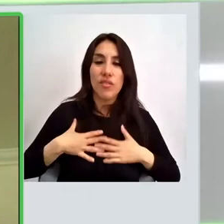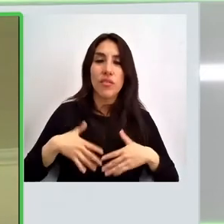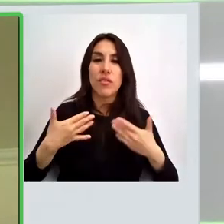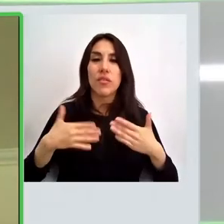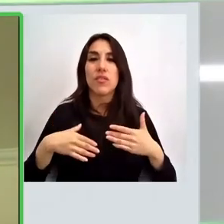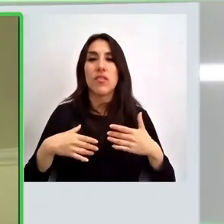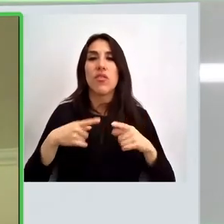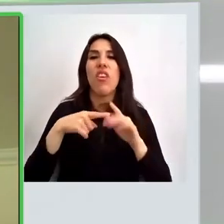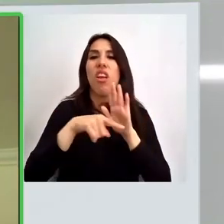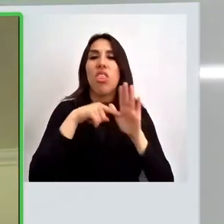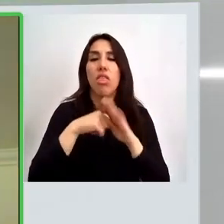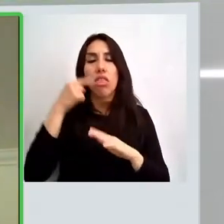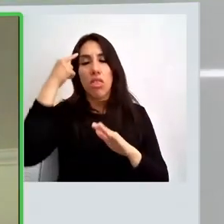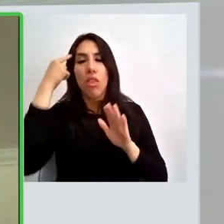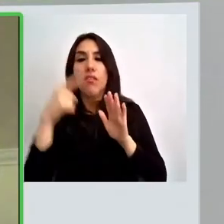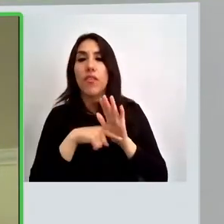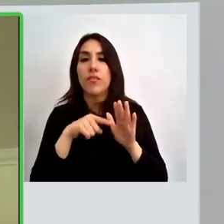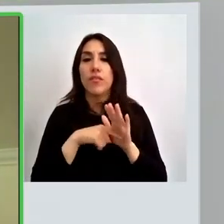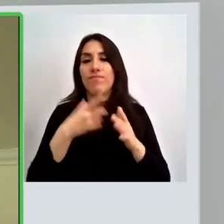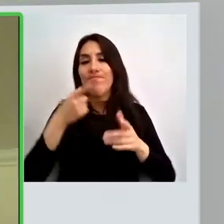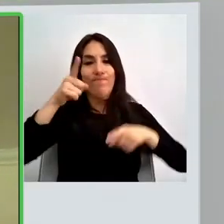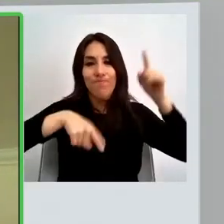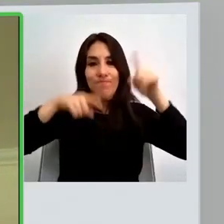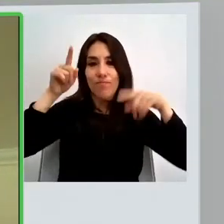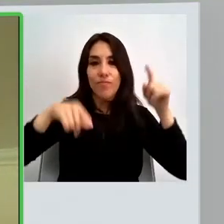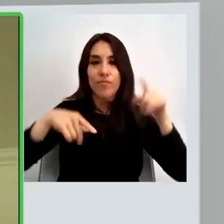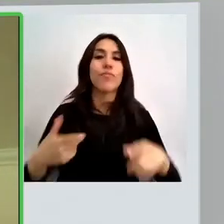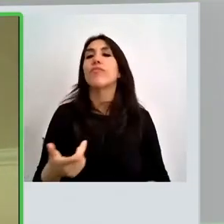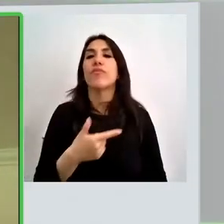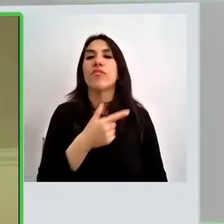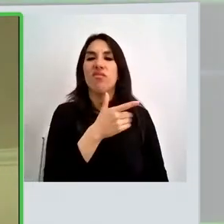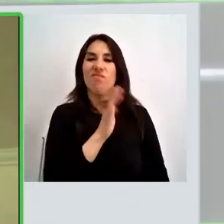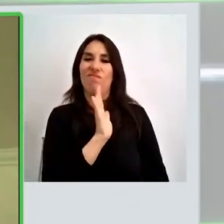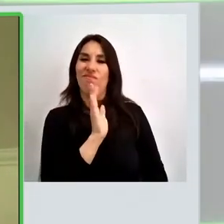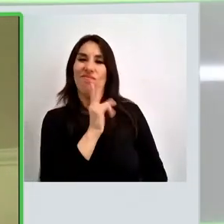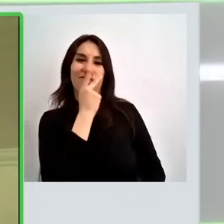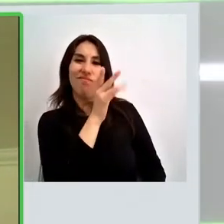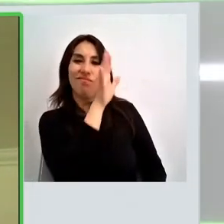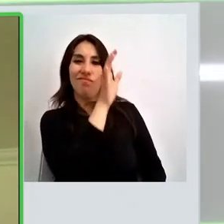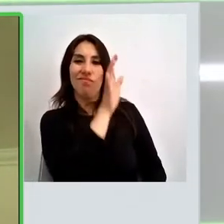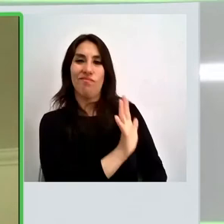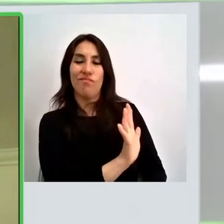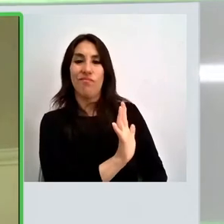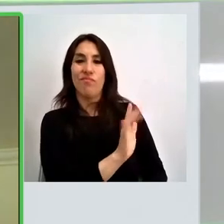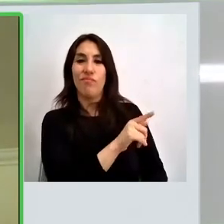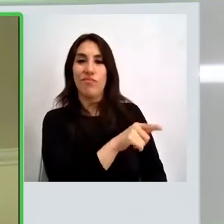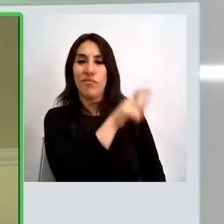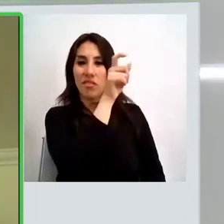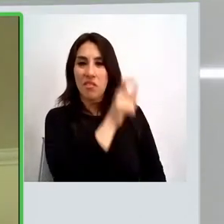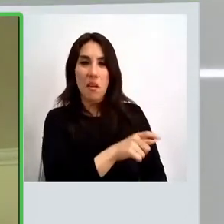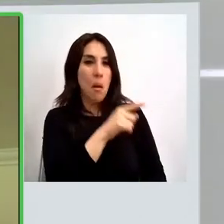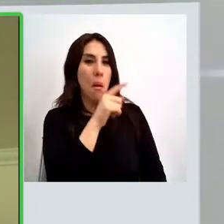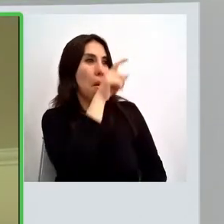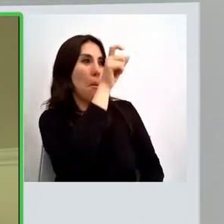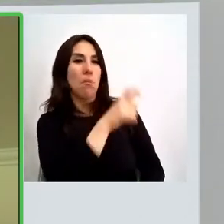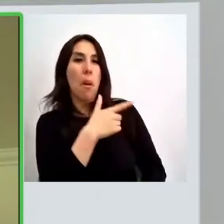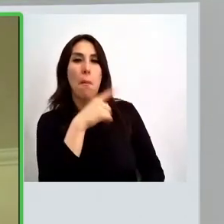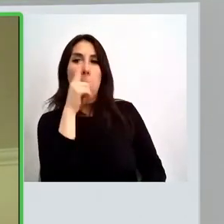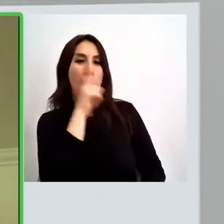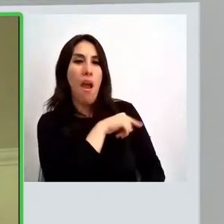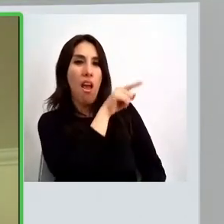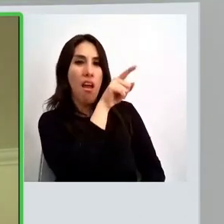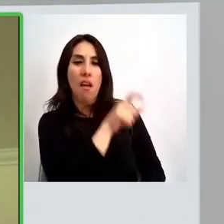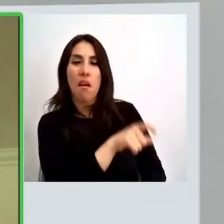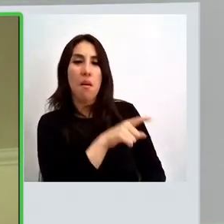que tienen algo malo que necesitan arreglar les algo y por eso los aíslan ese era el peor problema y yo